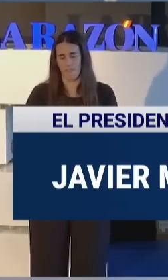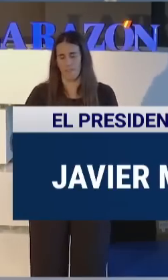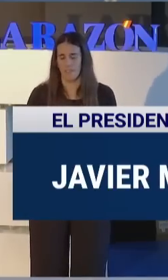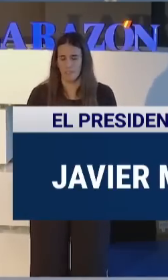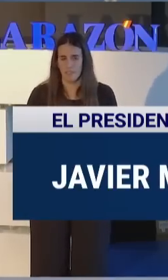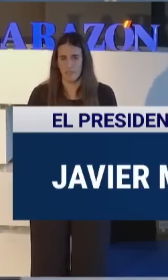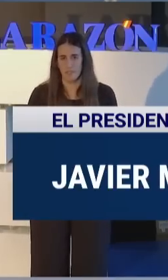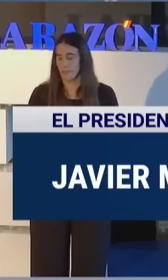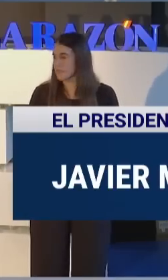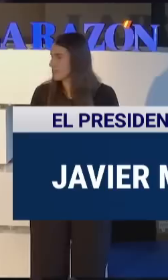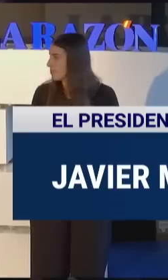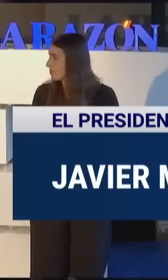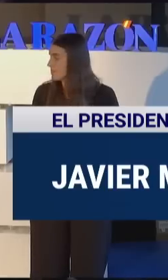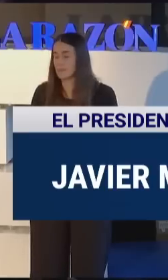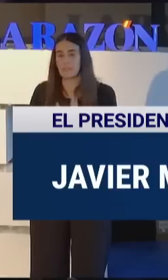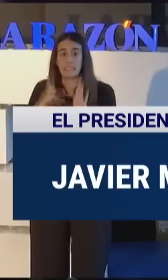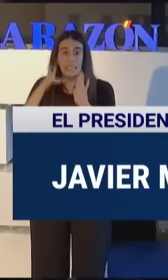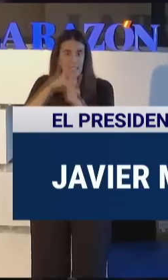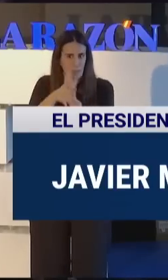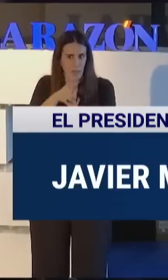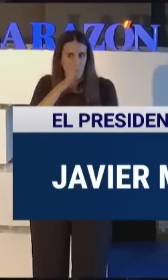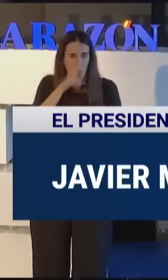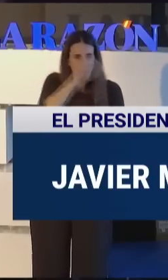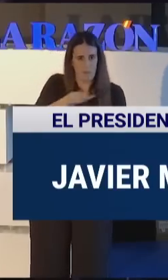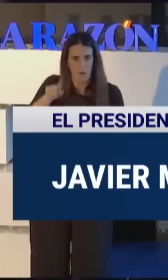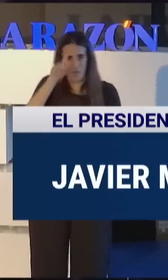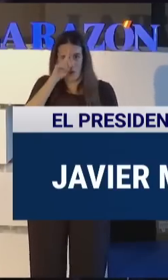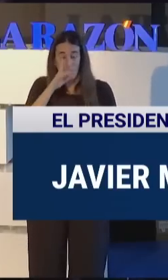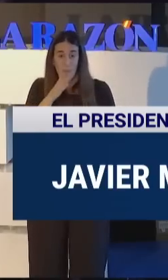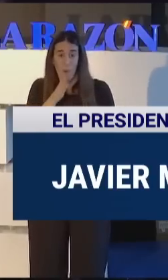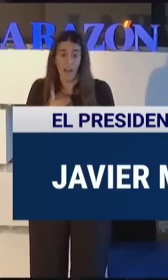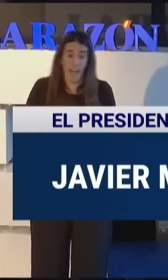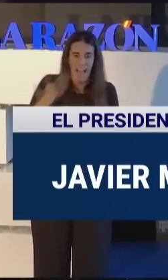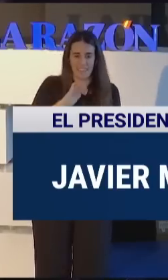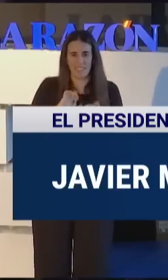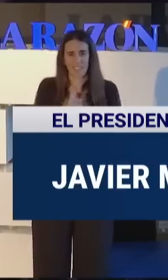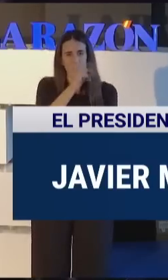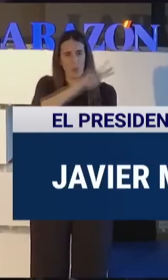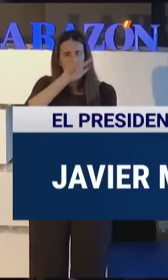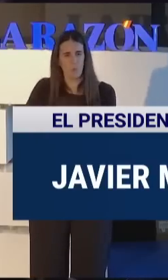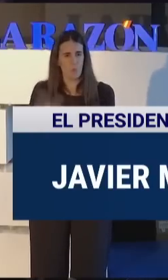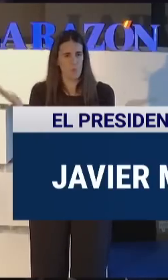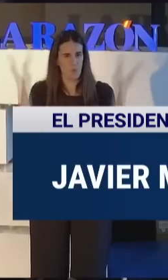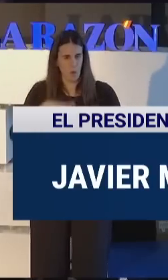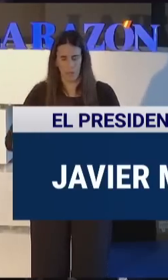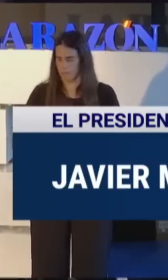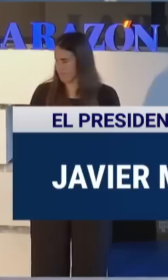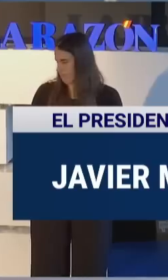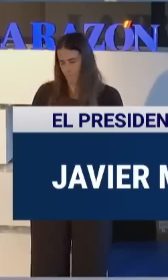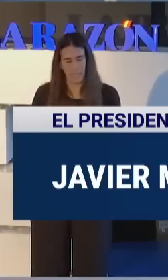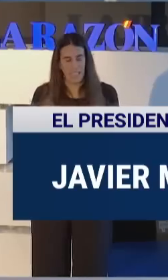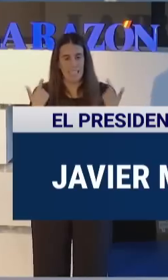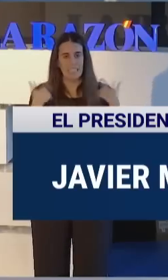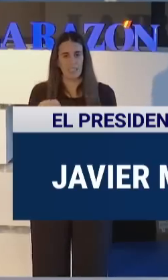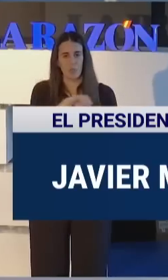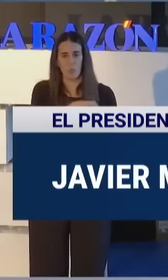Entonces, en ese... Explícalo porque aquí probablemente mucha gente no lo sepa. En Argentina no había créditos hipotecarios. No, y de hecho el crédito al sector privado no financiero